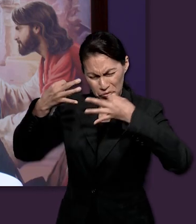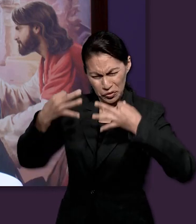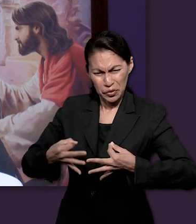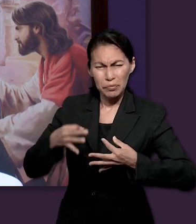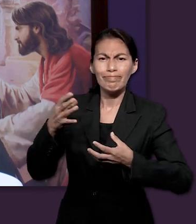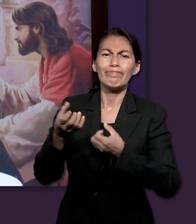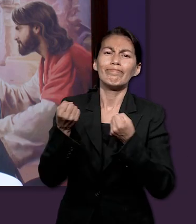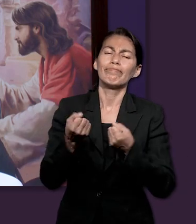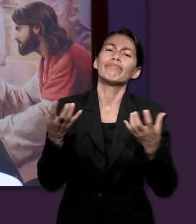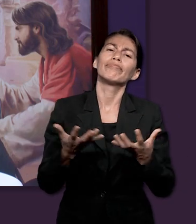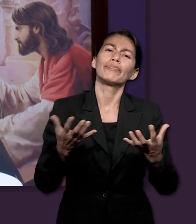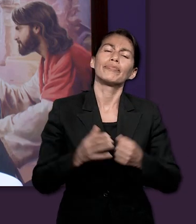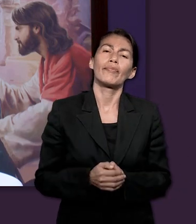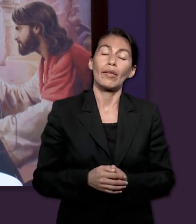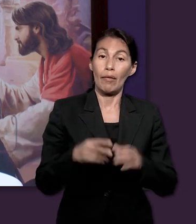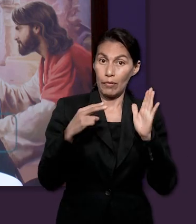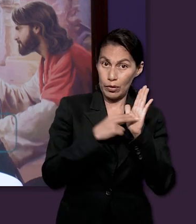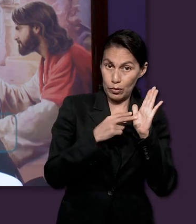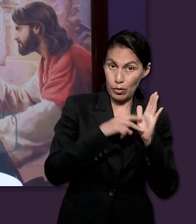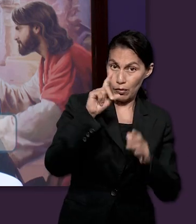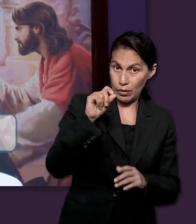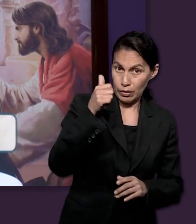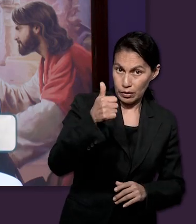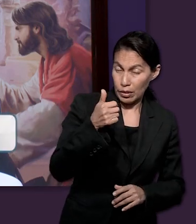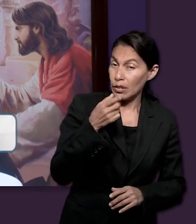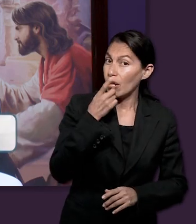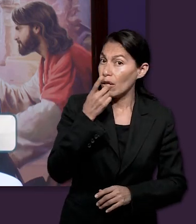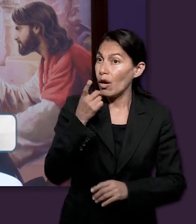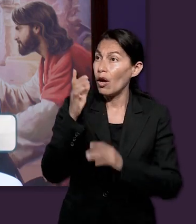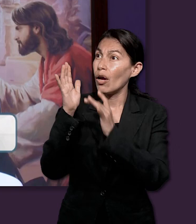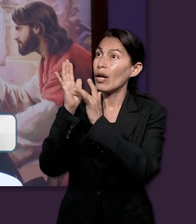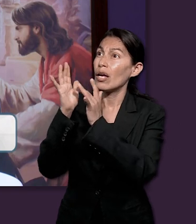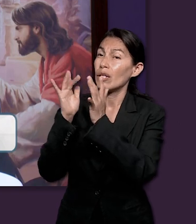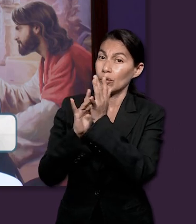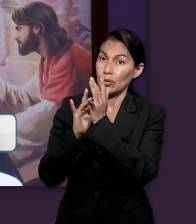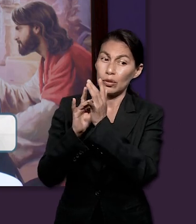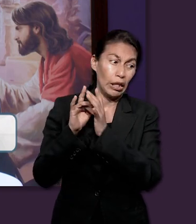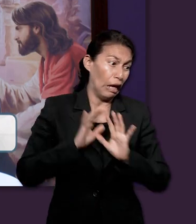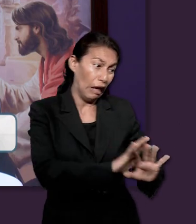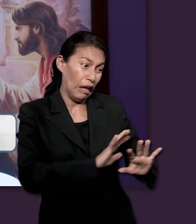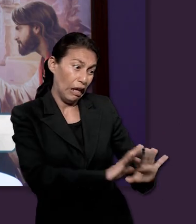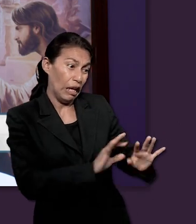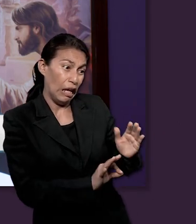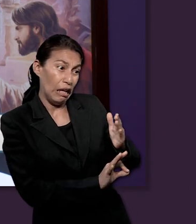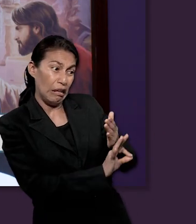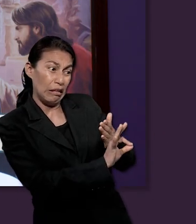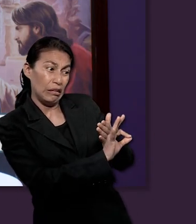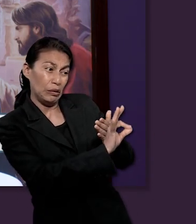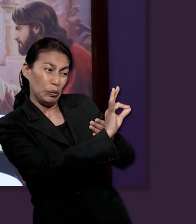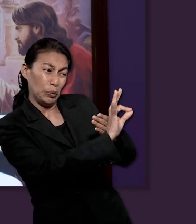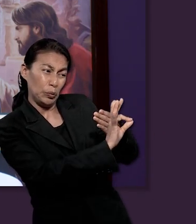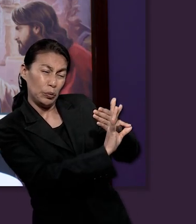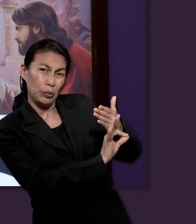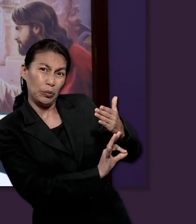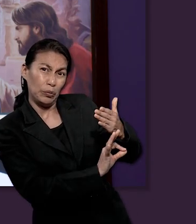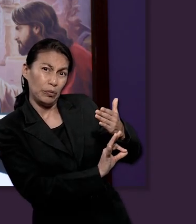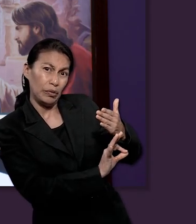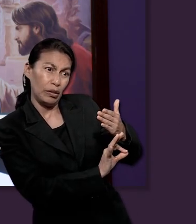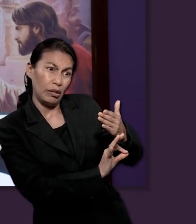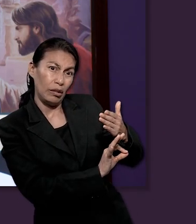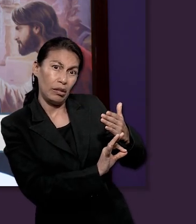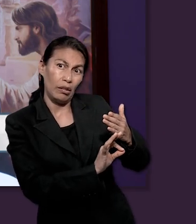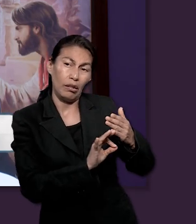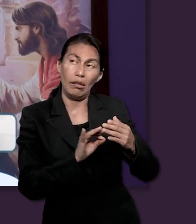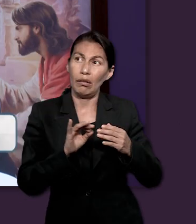el versículo 26, le dijo Jesús, déjame porque raye el alba. Y Jacob le respondió, no te